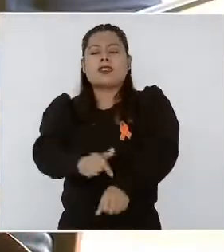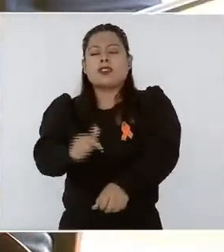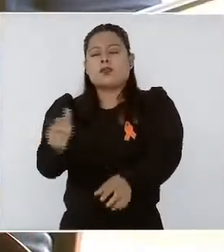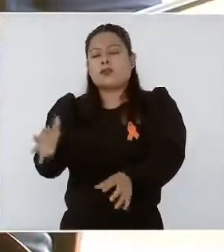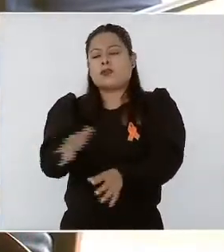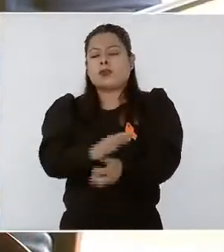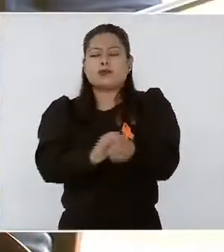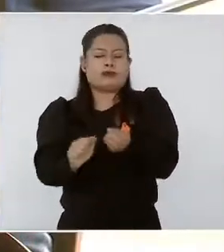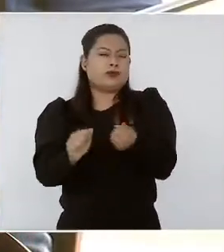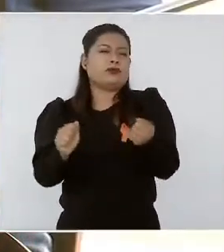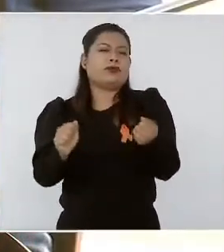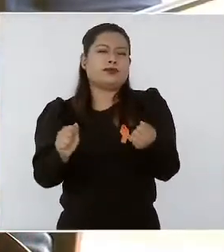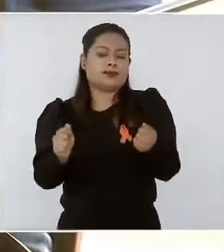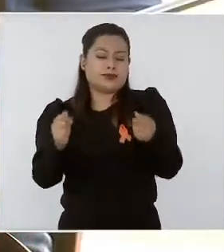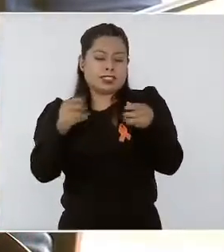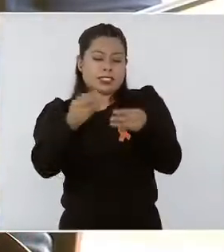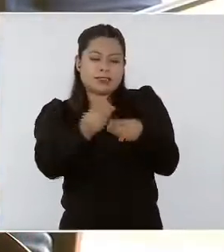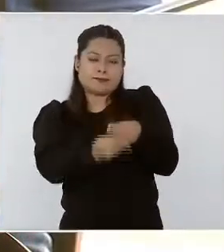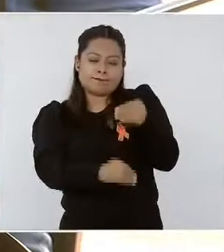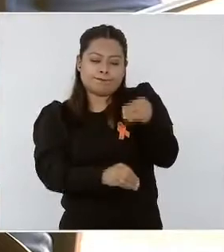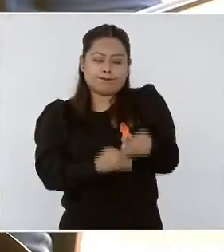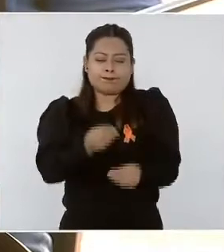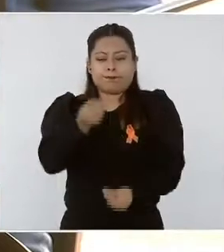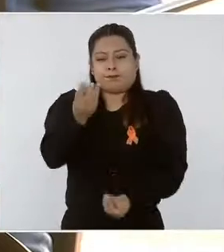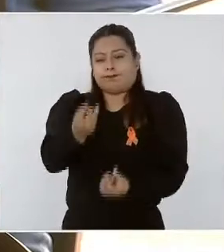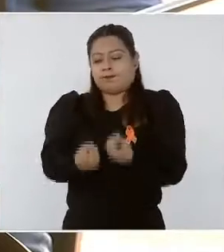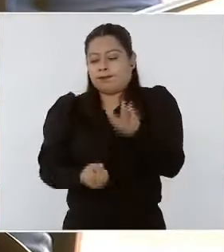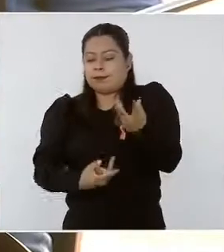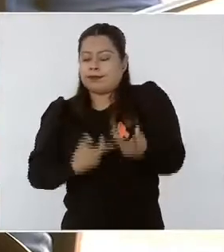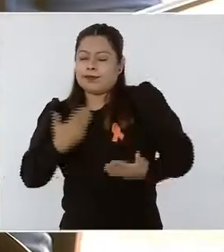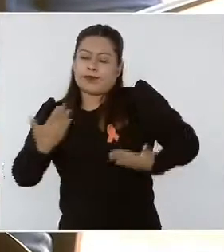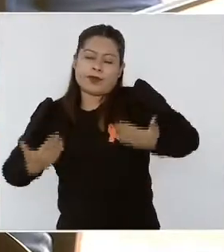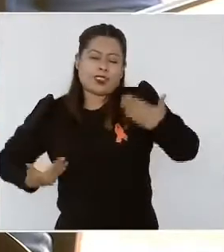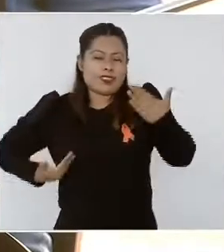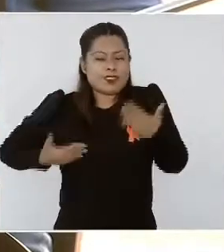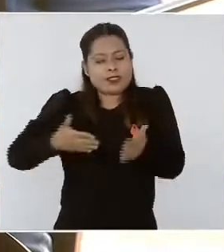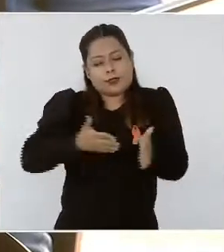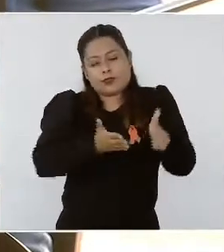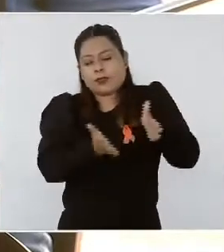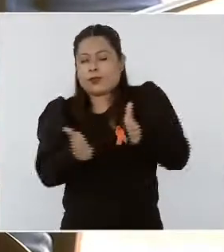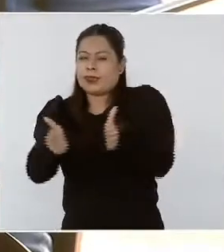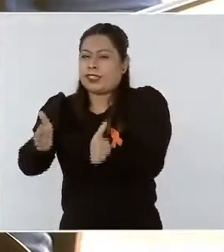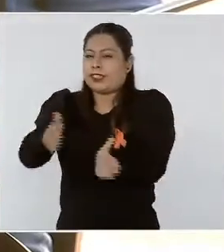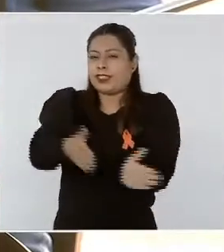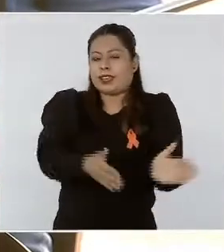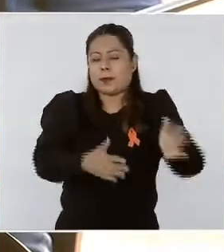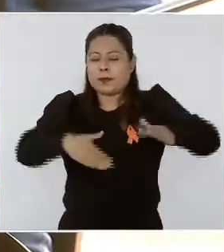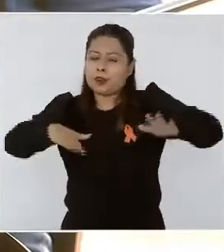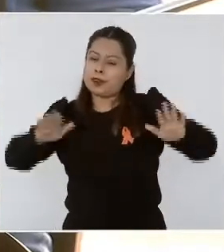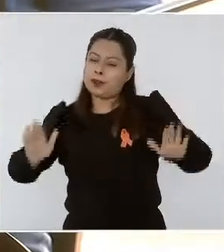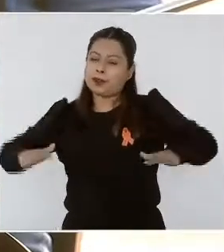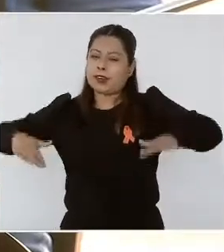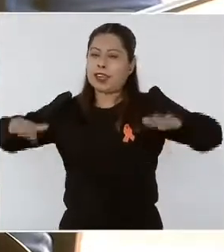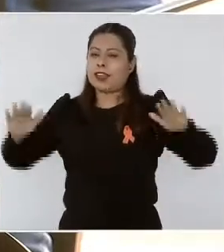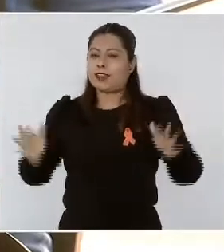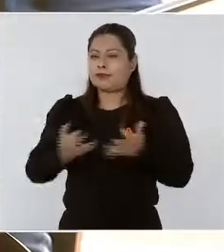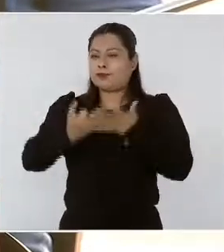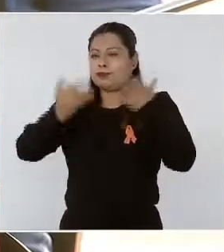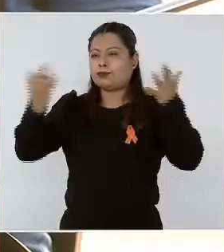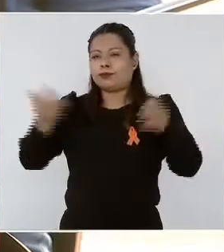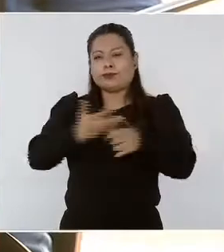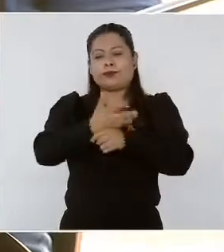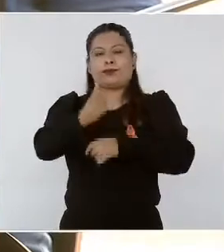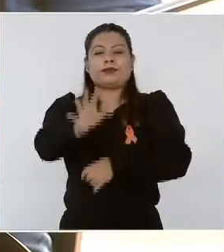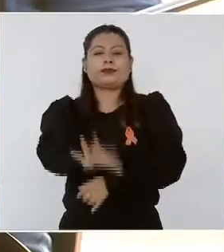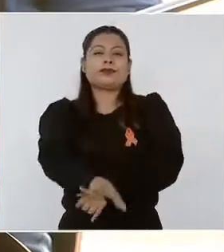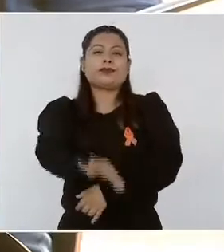invisible, sembrando alegría en tu camino para volar sobre la tierra blanca y